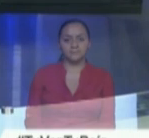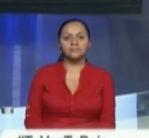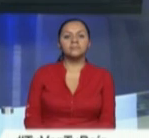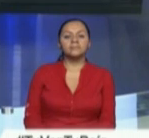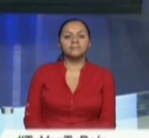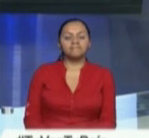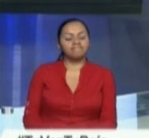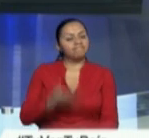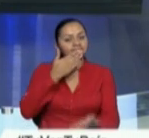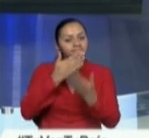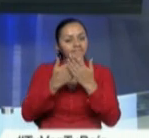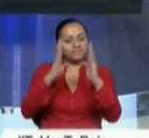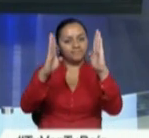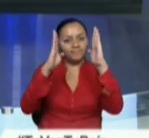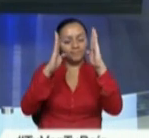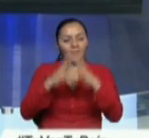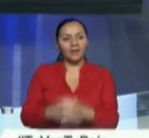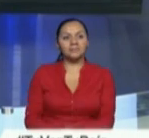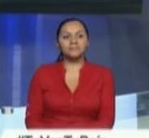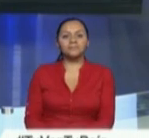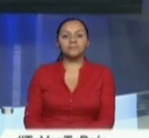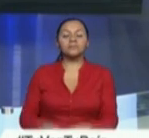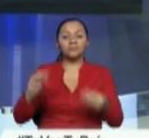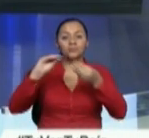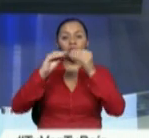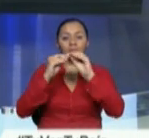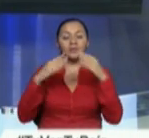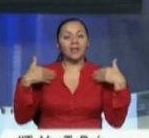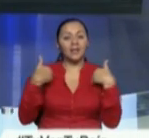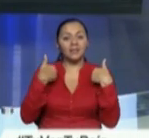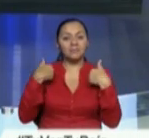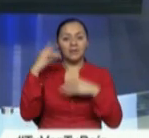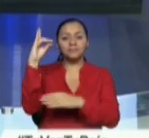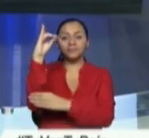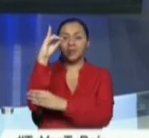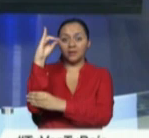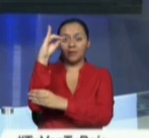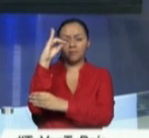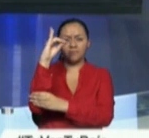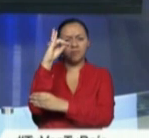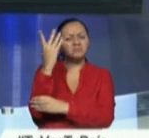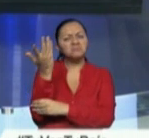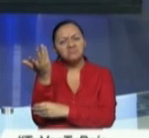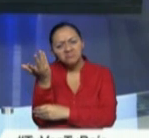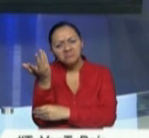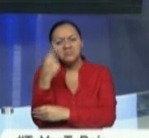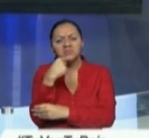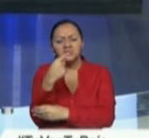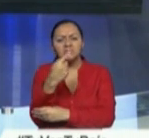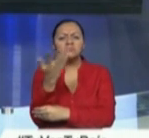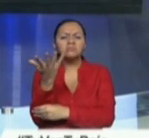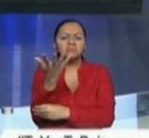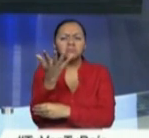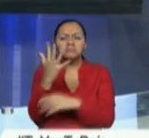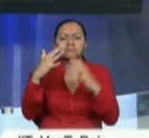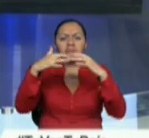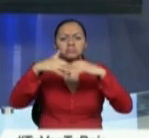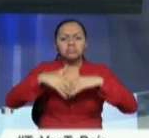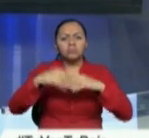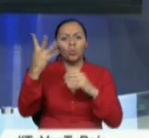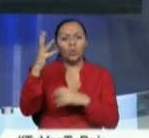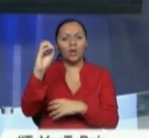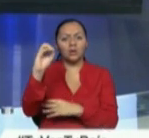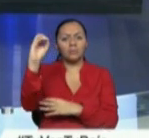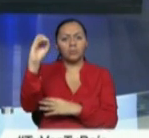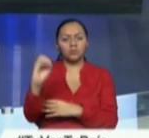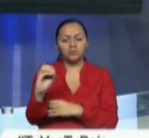gracias por su amable sintonía el número de jirafas salvajes se ha desplomado un 40% en las últimas tres décadas